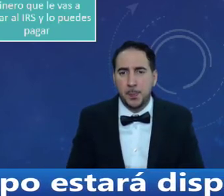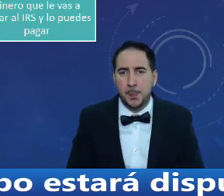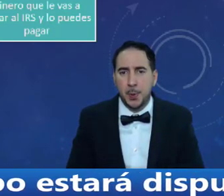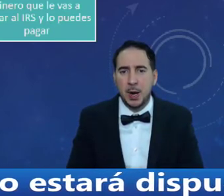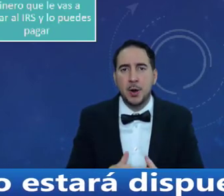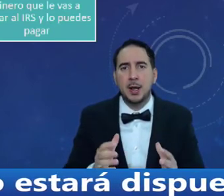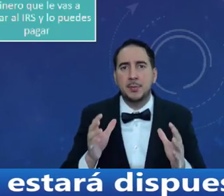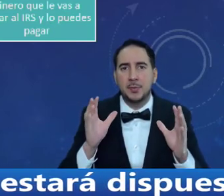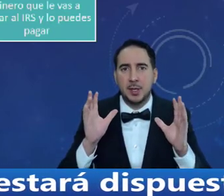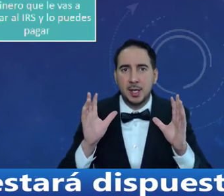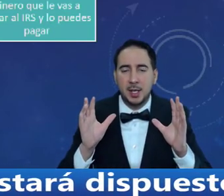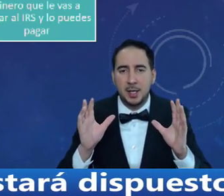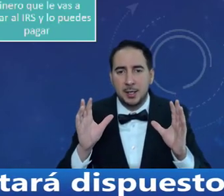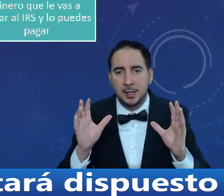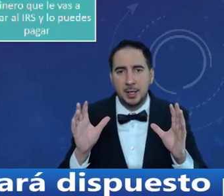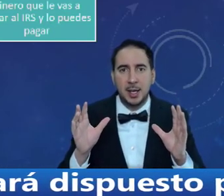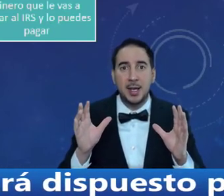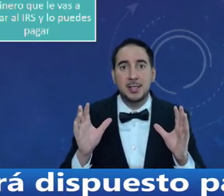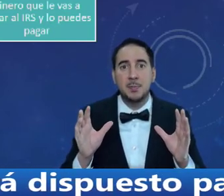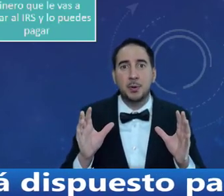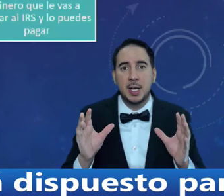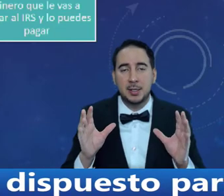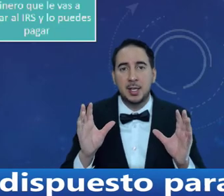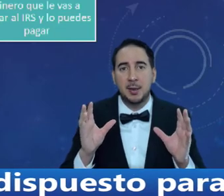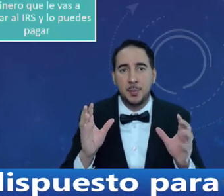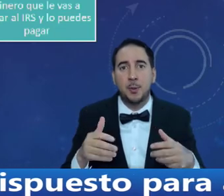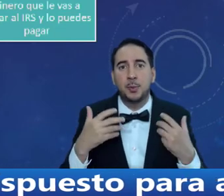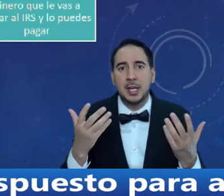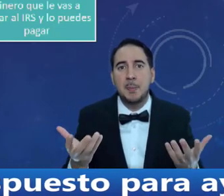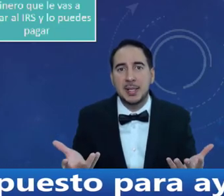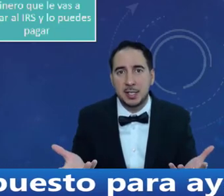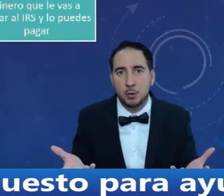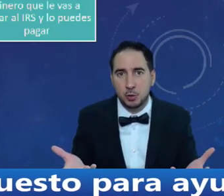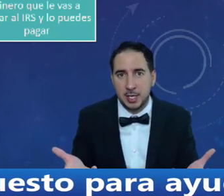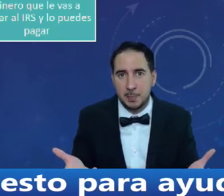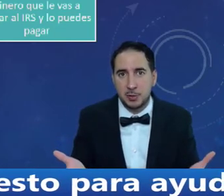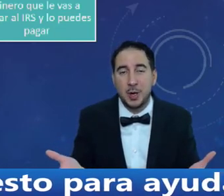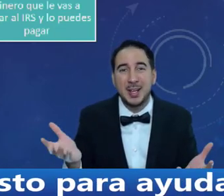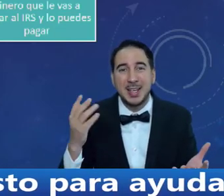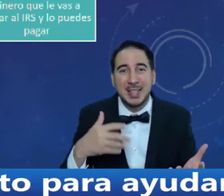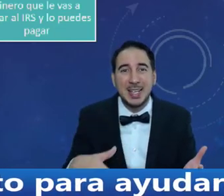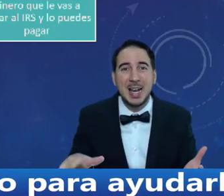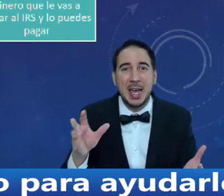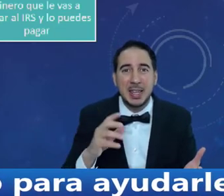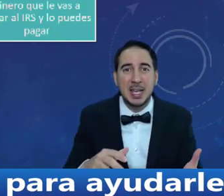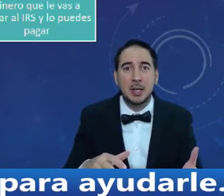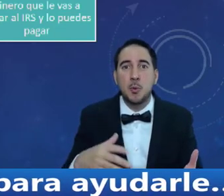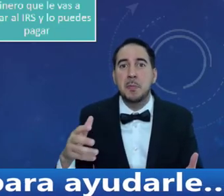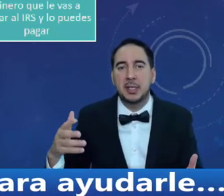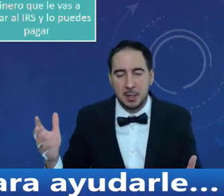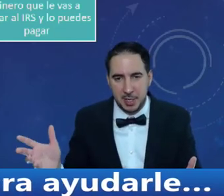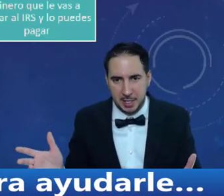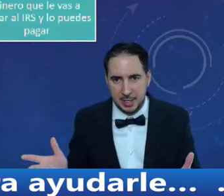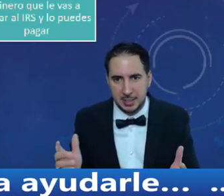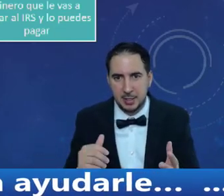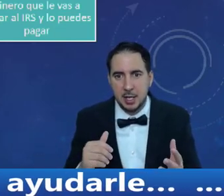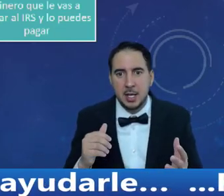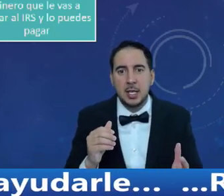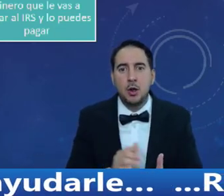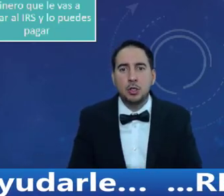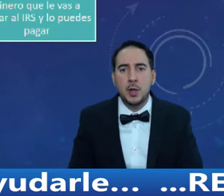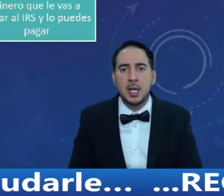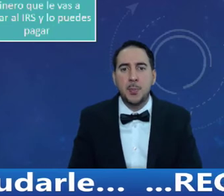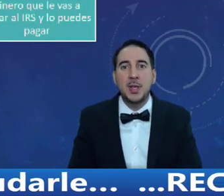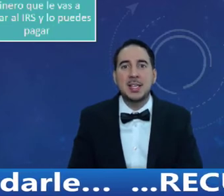Pero por ahora es importante que tienes el placer de conocer a esas personas y tienes la idea de cómo invertir en bienes y raíces.